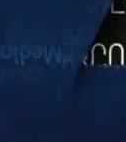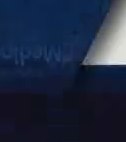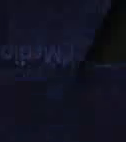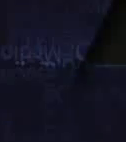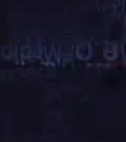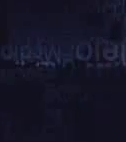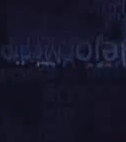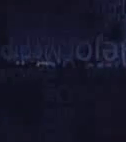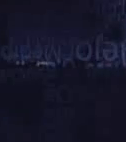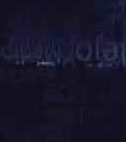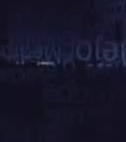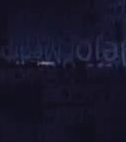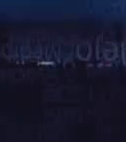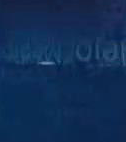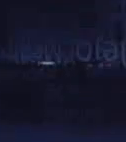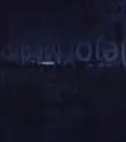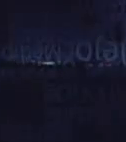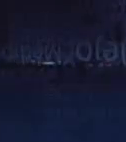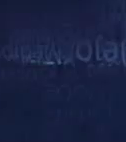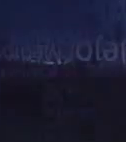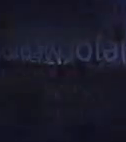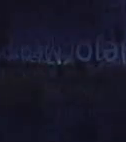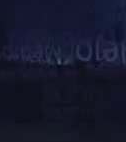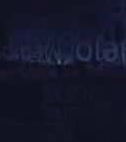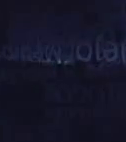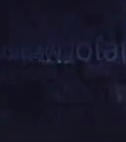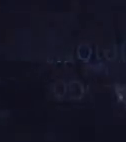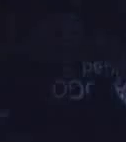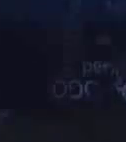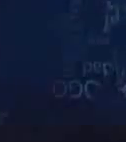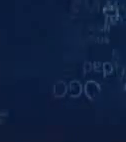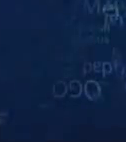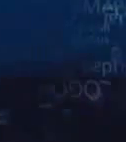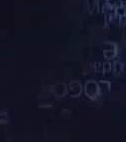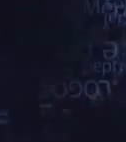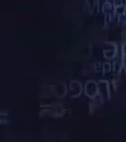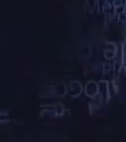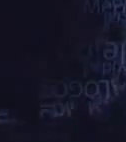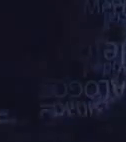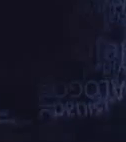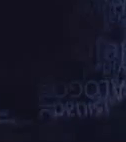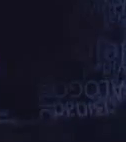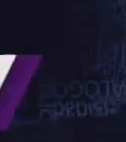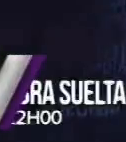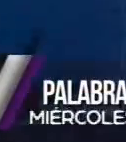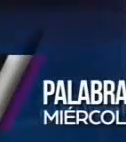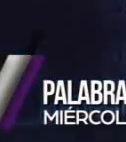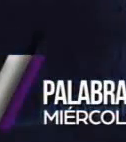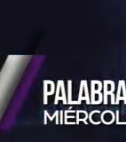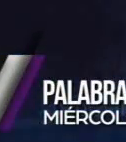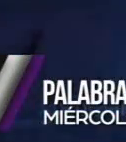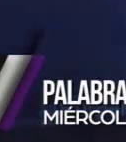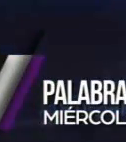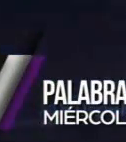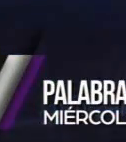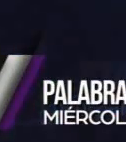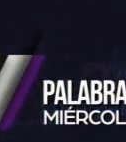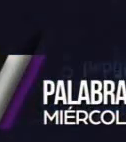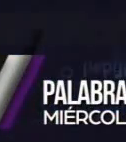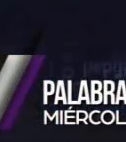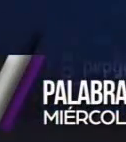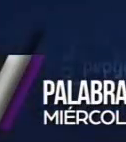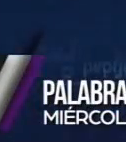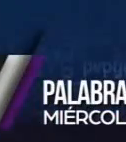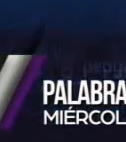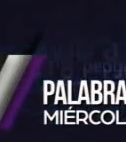El sociólogo y exalcalde de Quito, Augusto Barrera, comparte con Javier Lasso su criterio respecto a la situación actual de la ciudad en